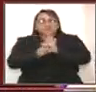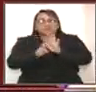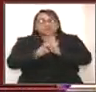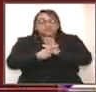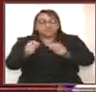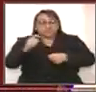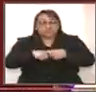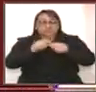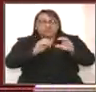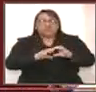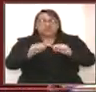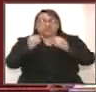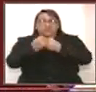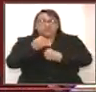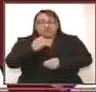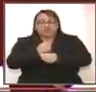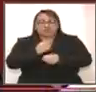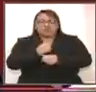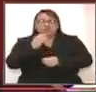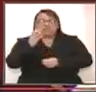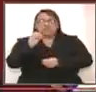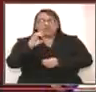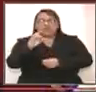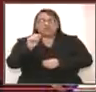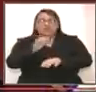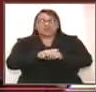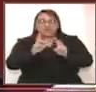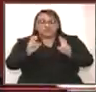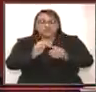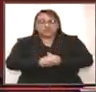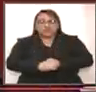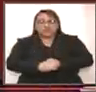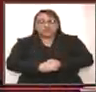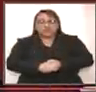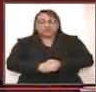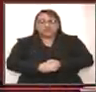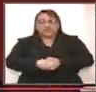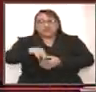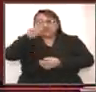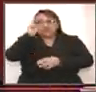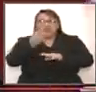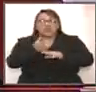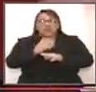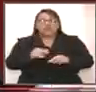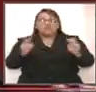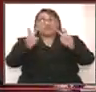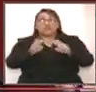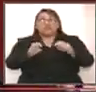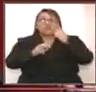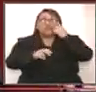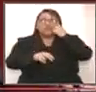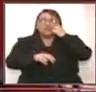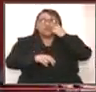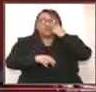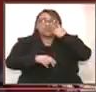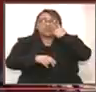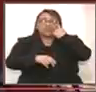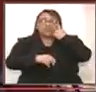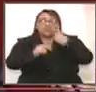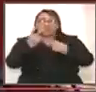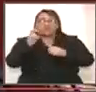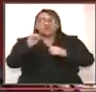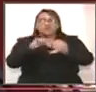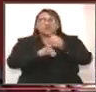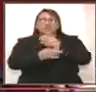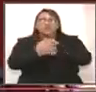participar en las actividades del Grupo de Trabajo de la OCDE sobre esta materia. El Perú fue evaluado el 20 de septiembre del 2012